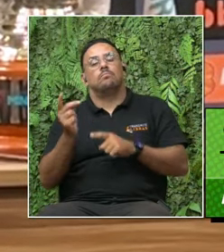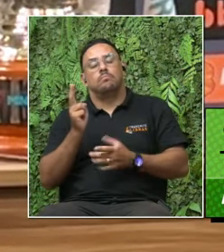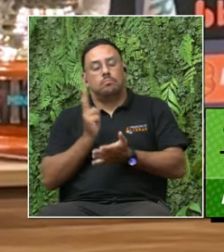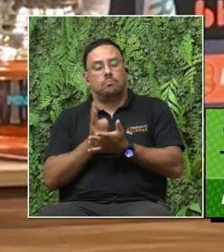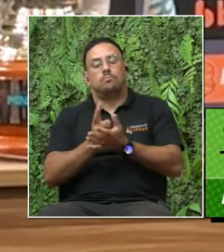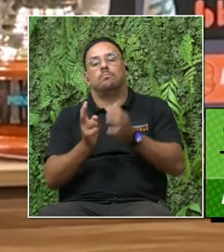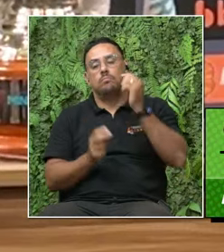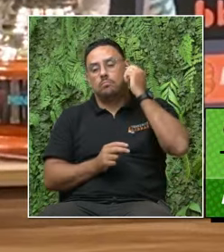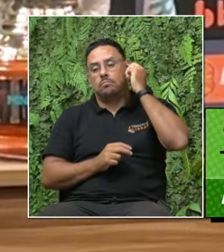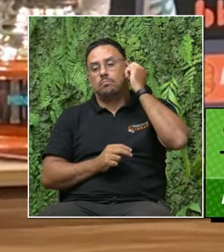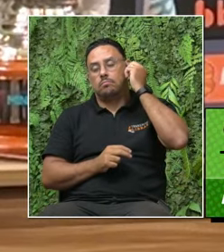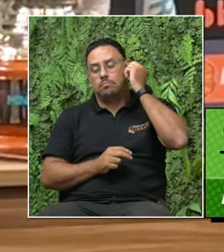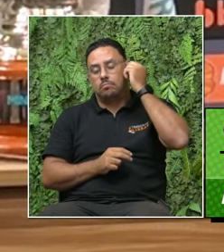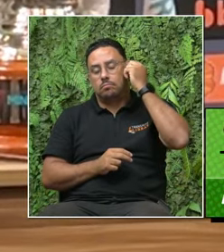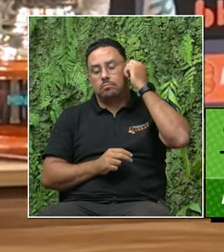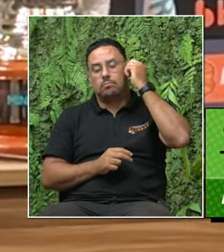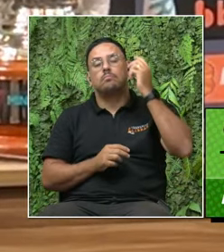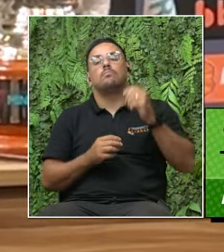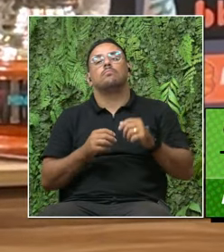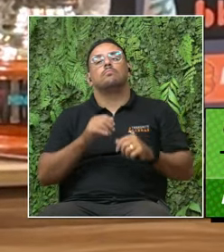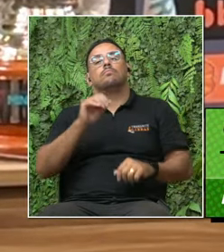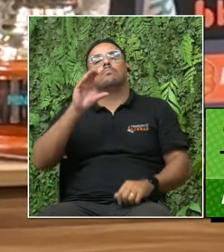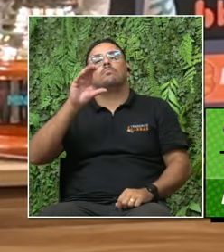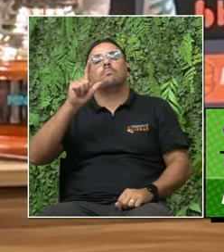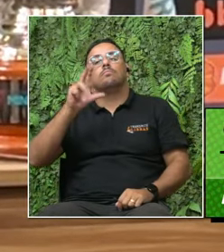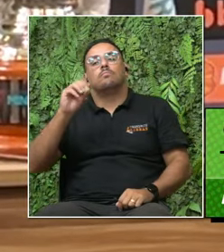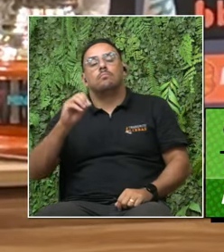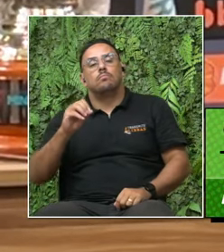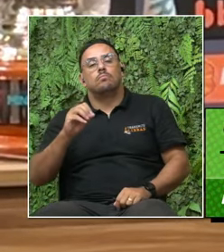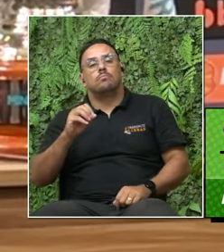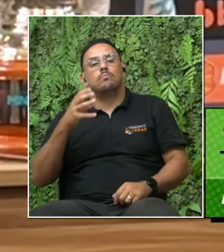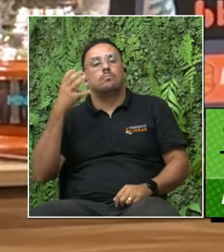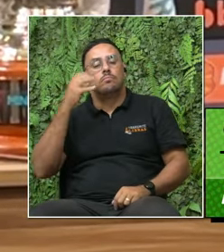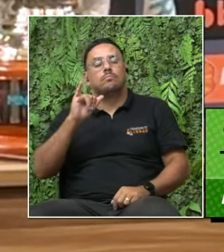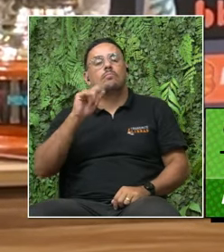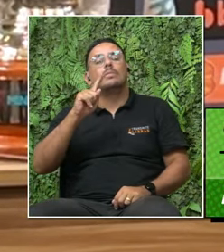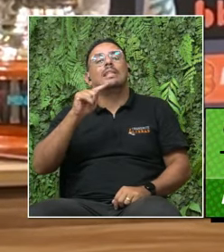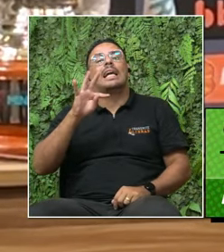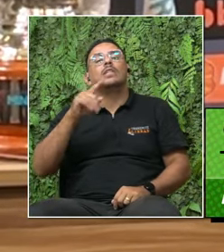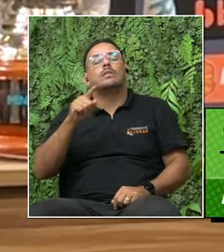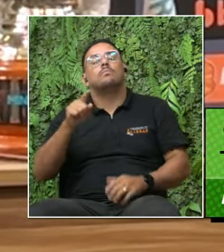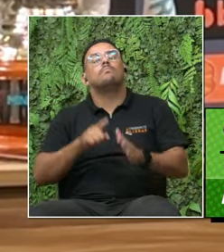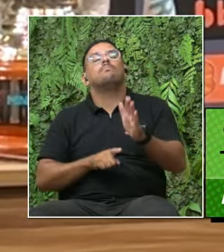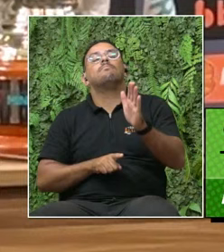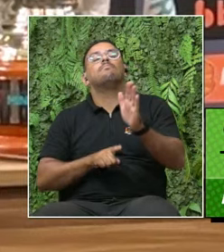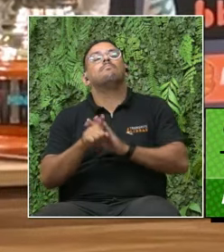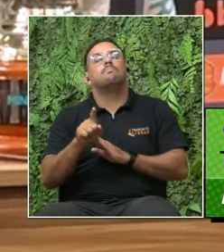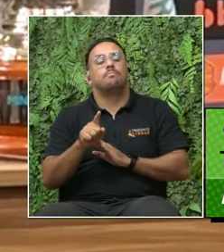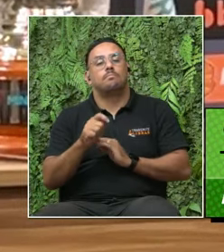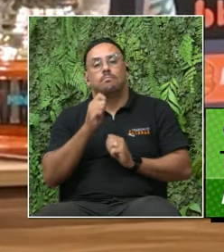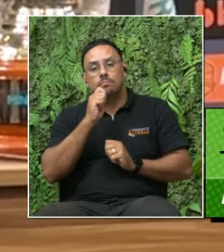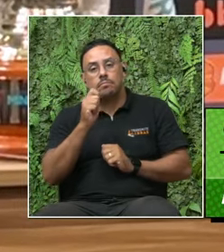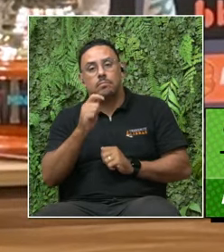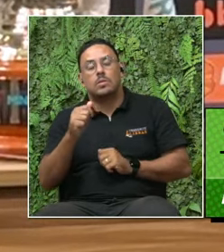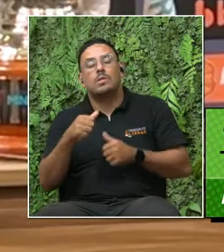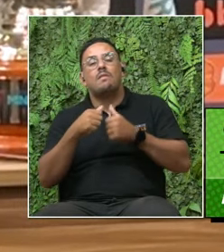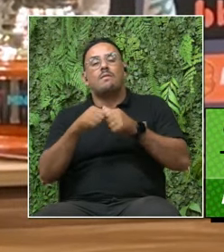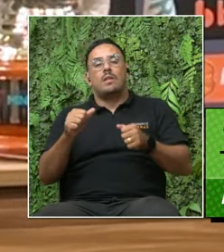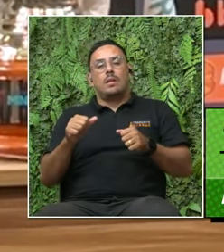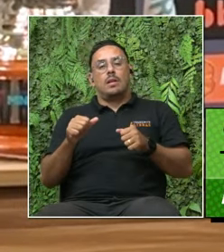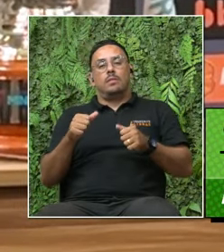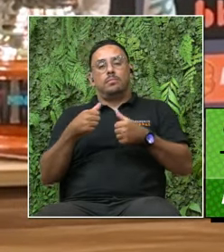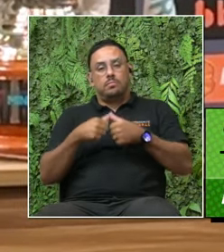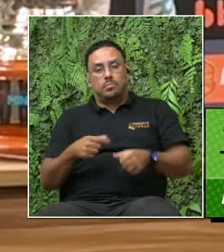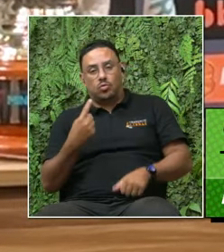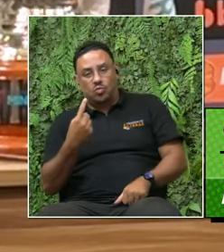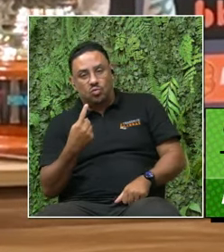milito Cláudio Rezende da Rádio tatia você na sua primeira entrevista disse que não ia ficar preso a um esquema